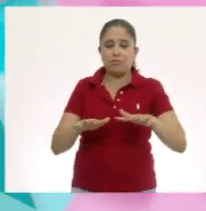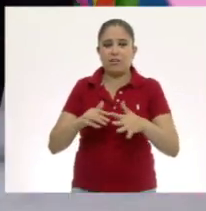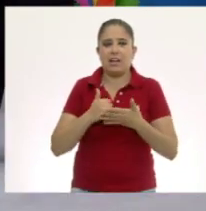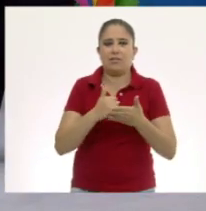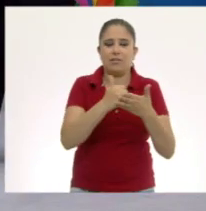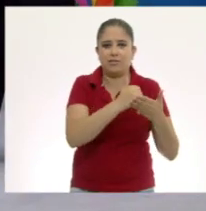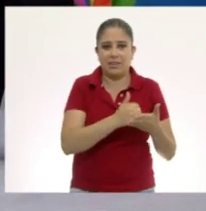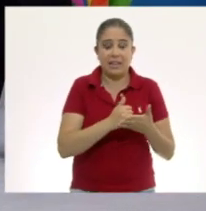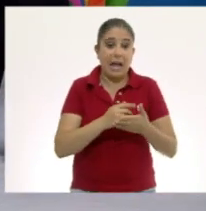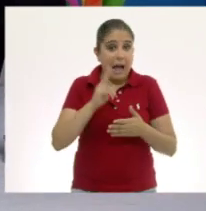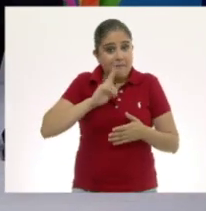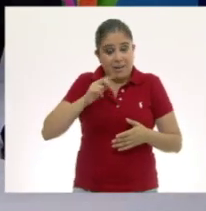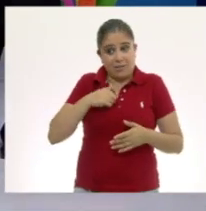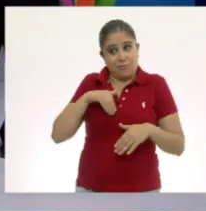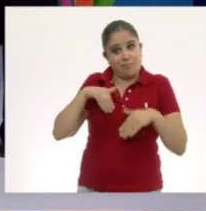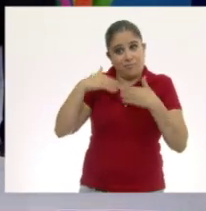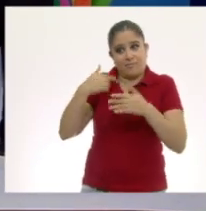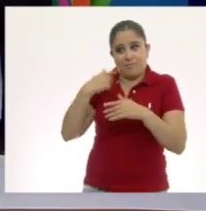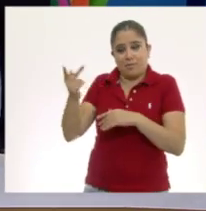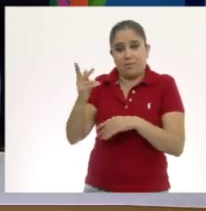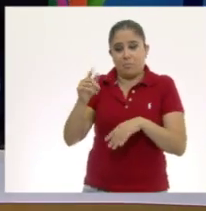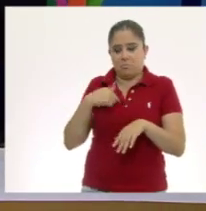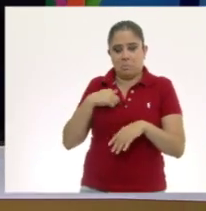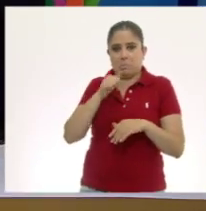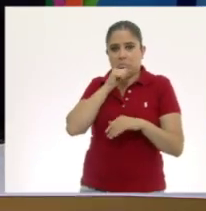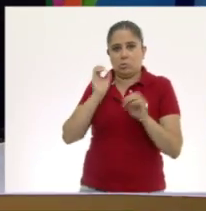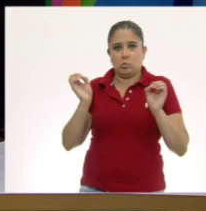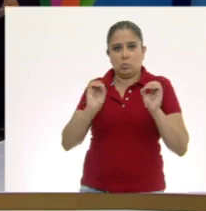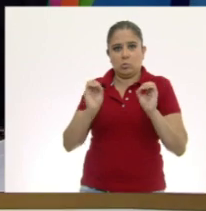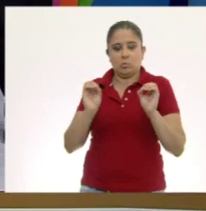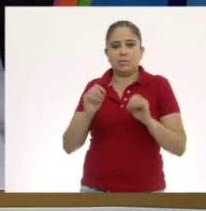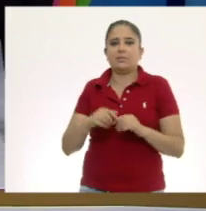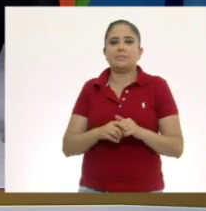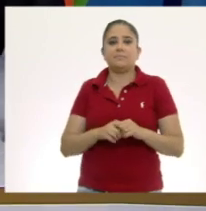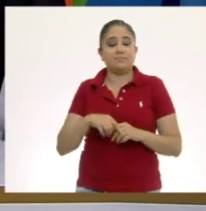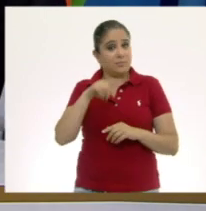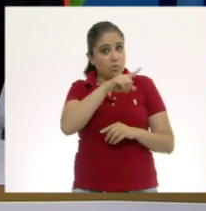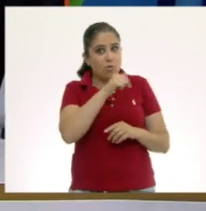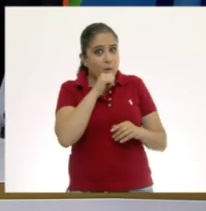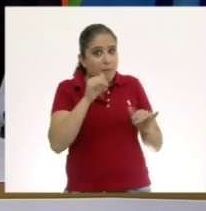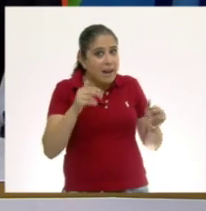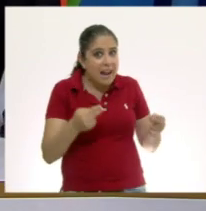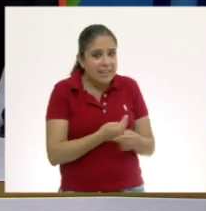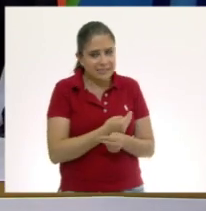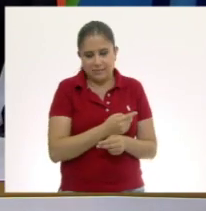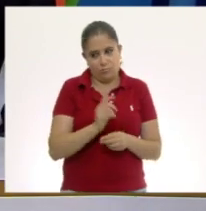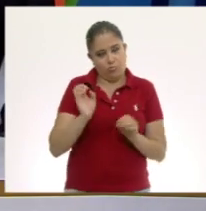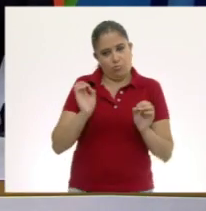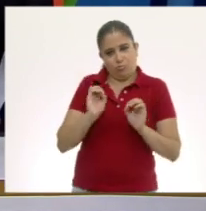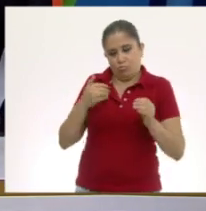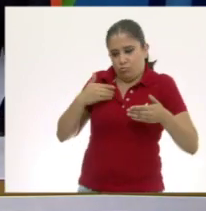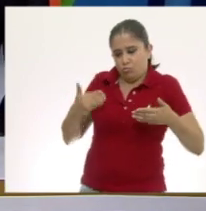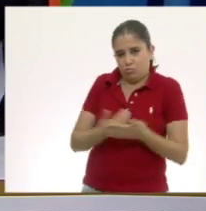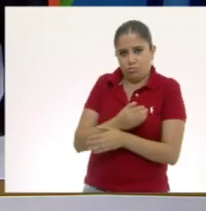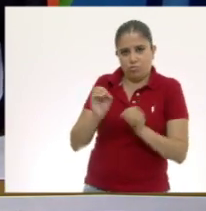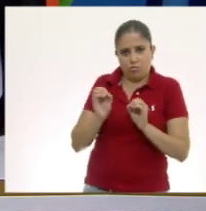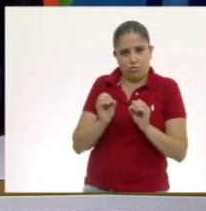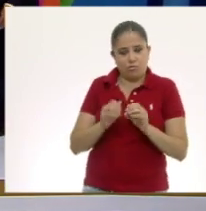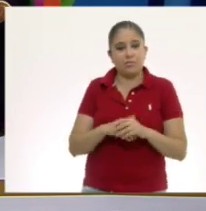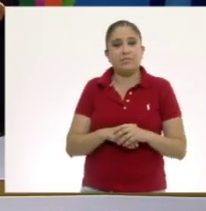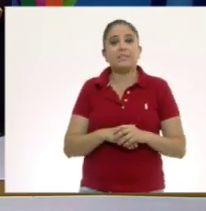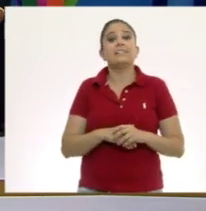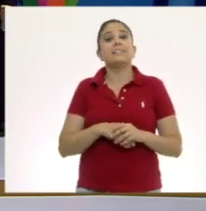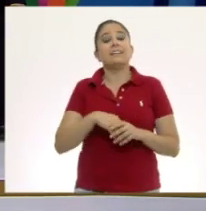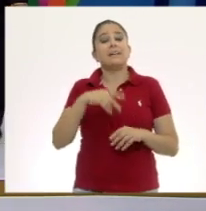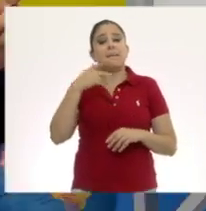voy a llegar a preguntar yo también porque no me tocó. Estás muy... ¿Todavía no nacías? Todavía, maestro. ¿Cómo crees? Pero